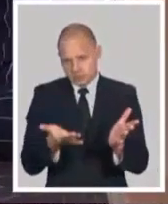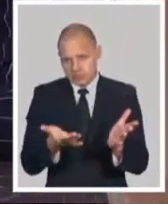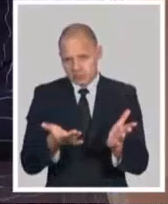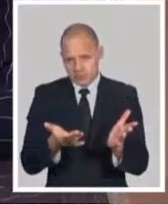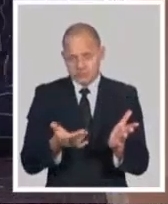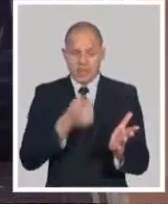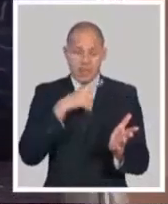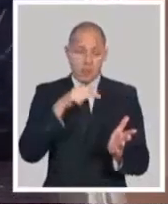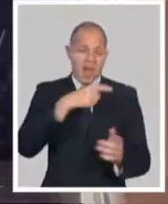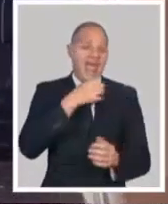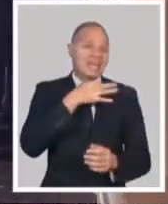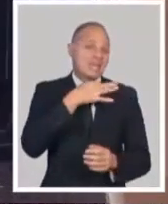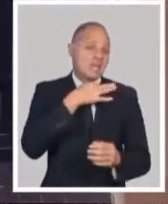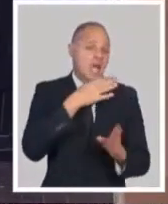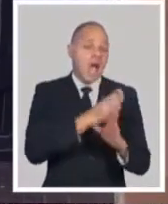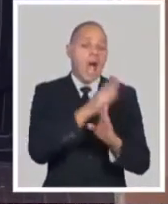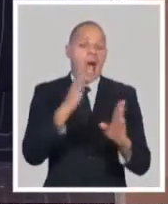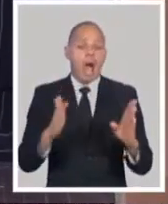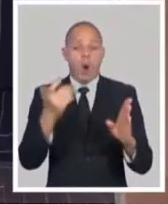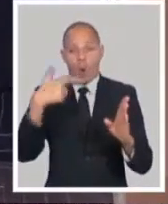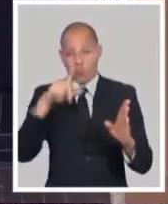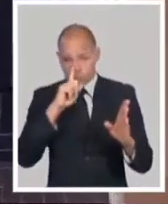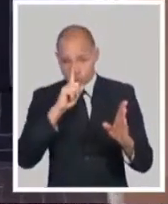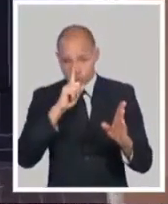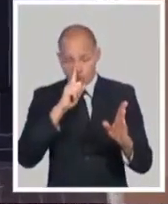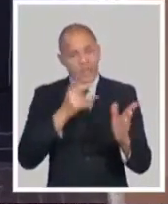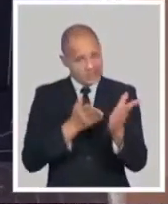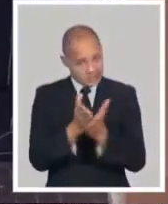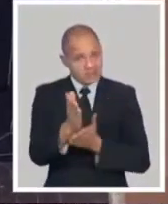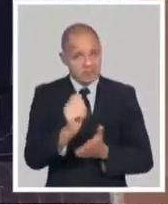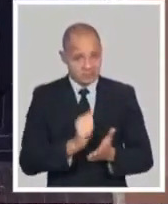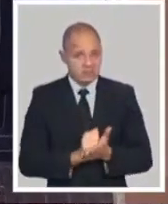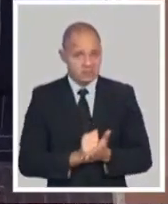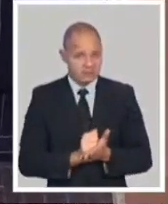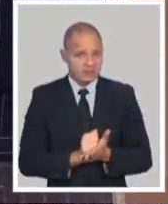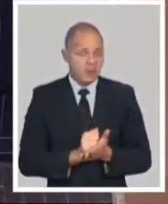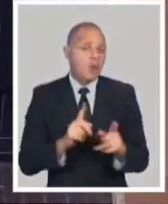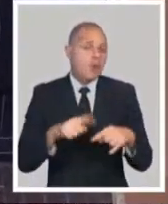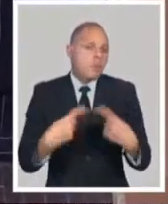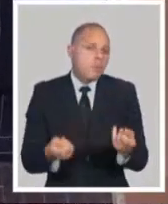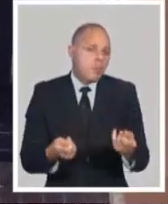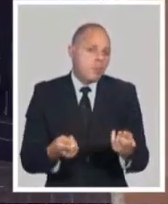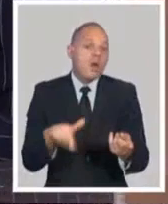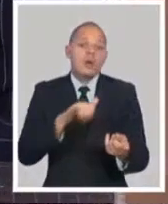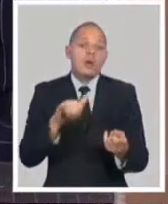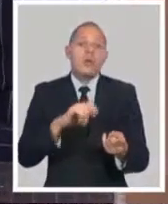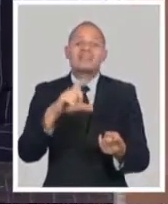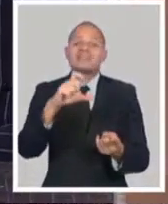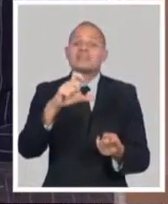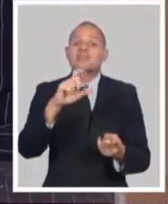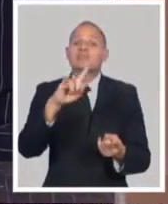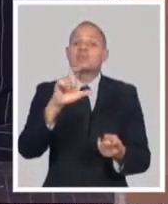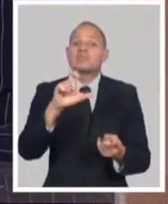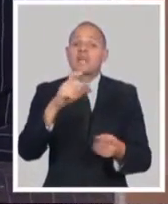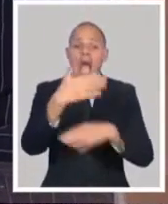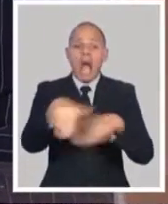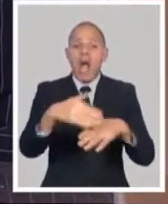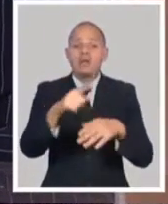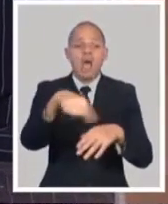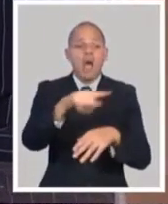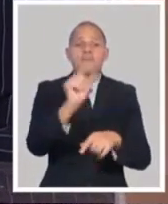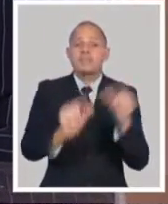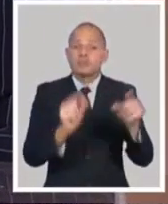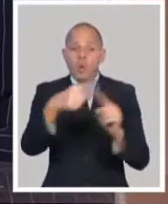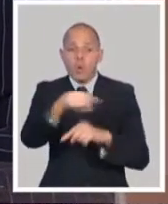pesos cubano para recogerlo se use pero recuerda que cada beca no sólo cambia se use cada beca tiene una función